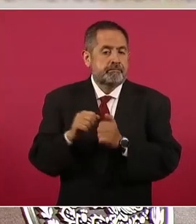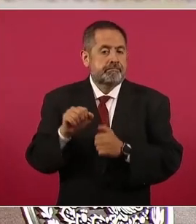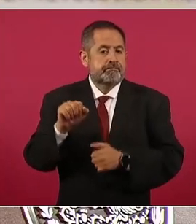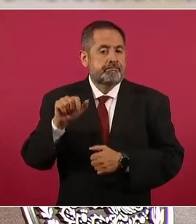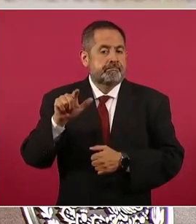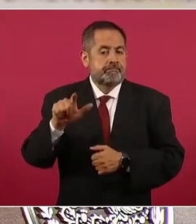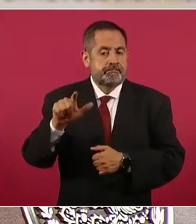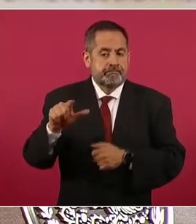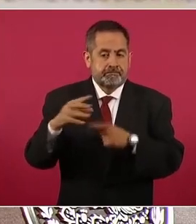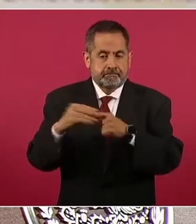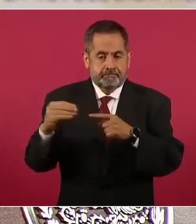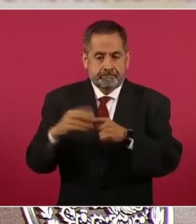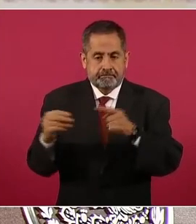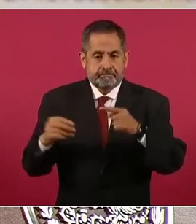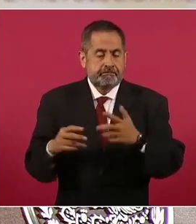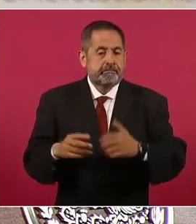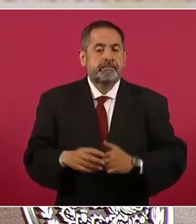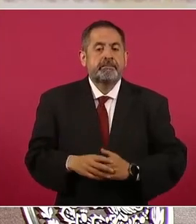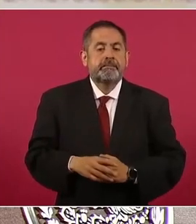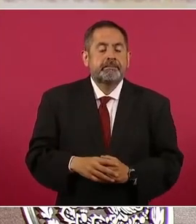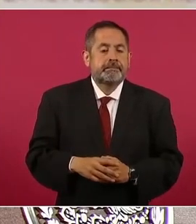47,523,677 pesos 17 centavos moneda nacional